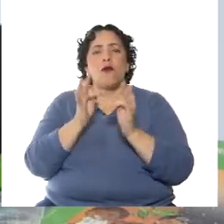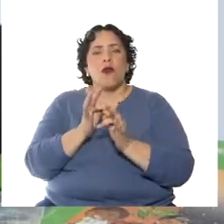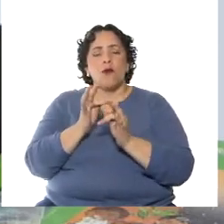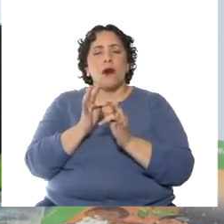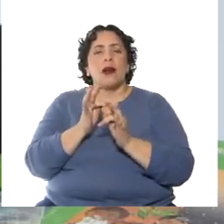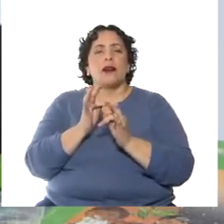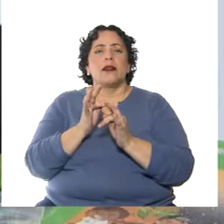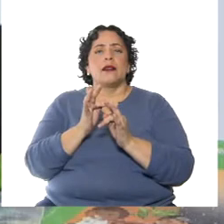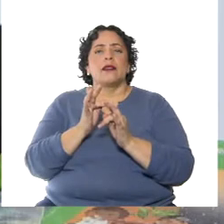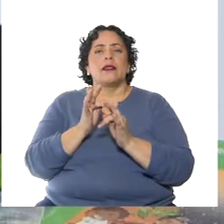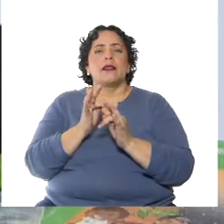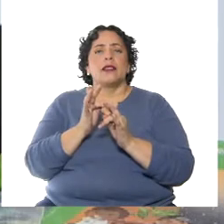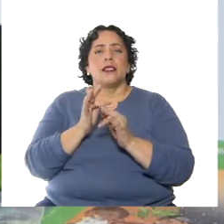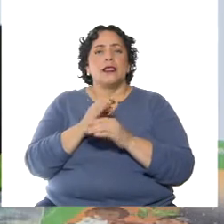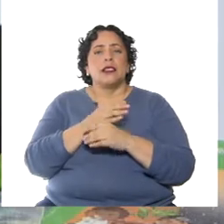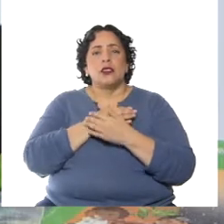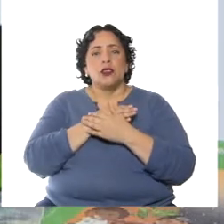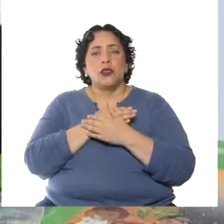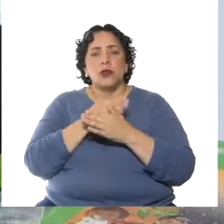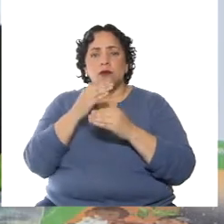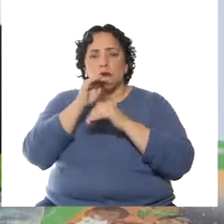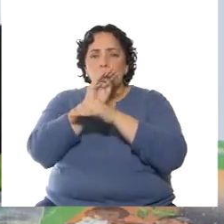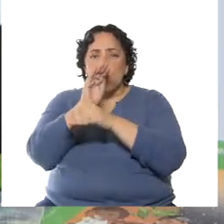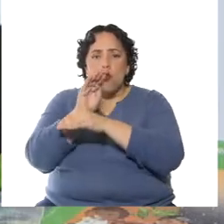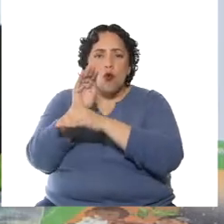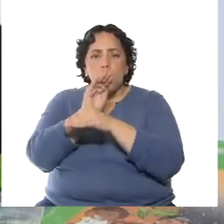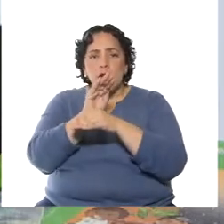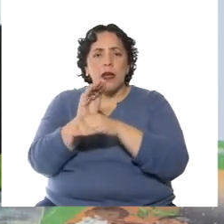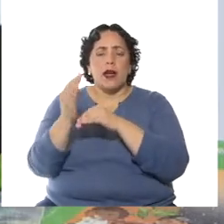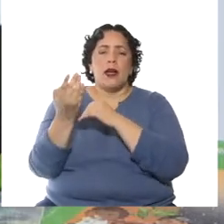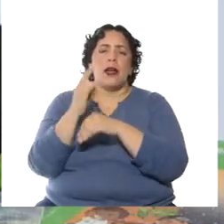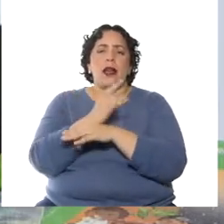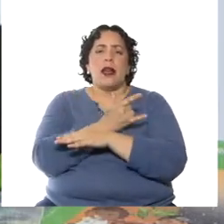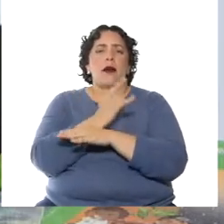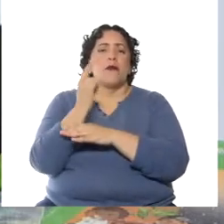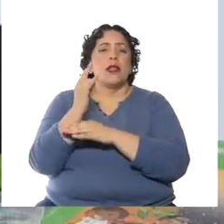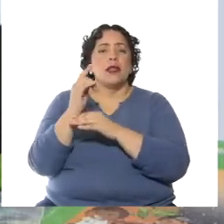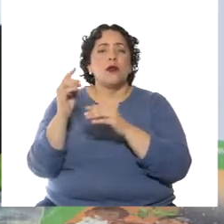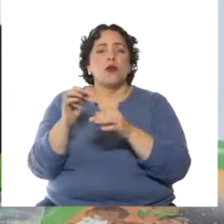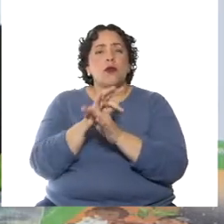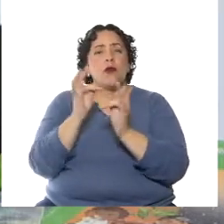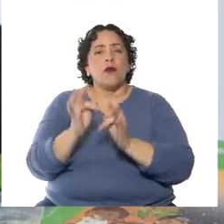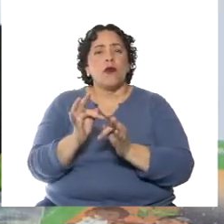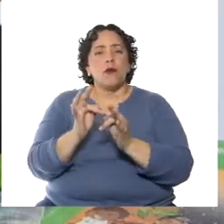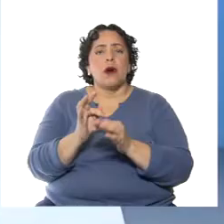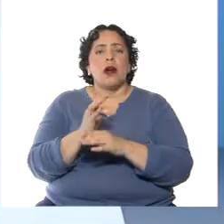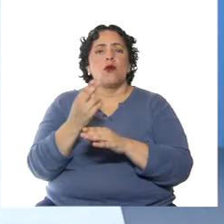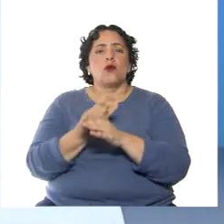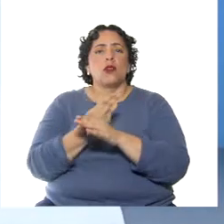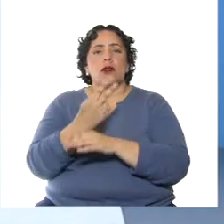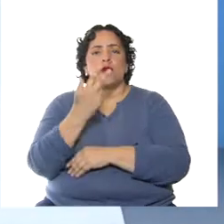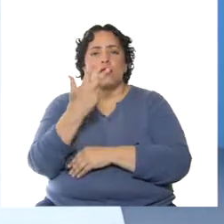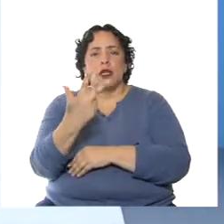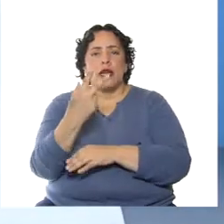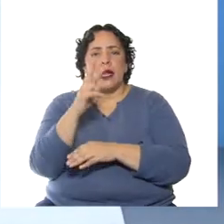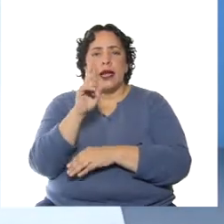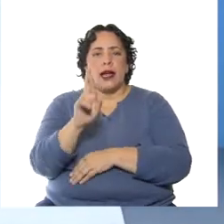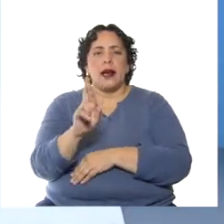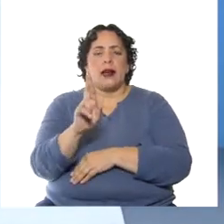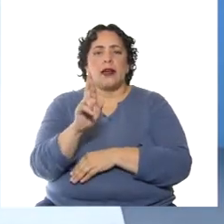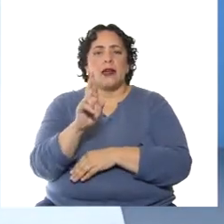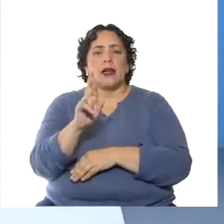o mejor dicho, siempre estén en disposición de cuidar el ambiente. Una de las formas es, por supuesto, aplicando las 3 R. ¿Cuáles son esas